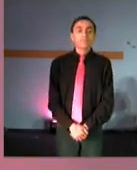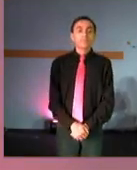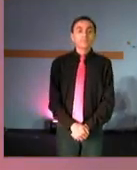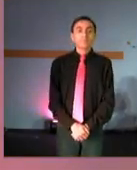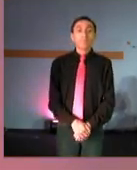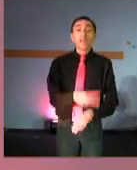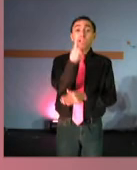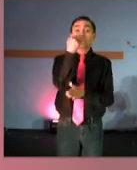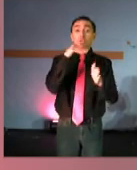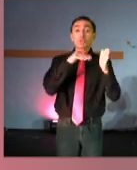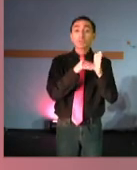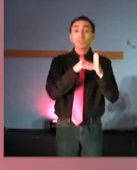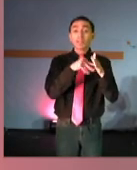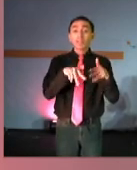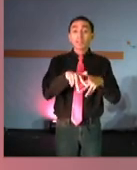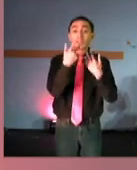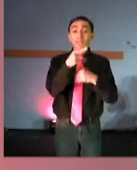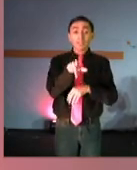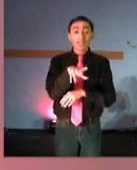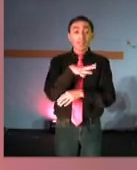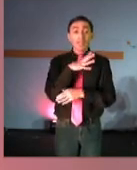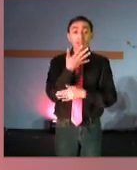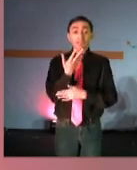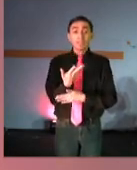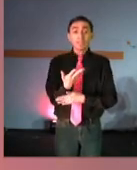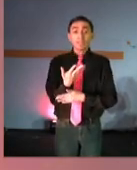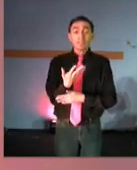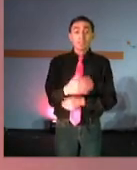2013, y que